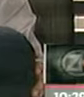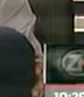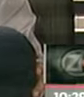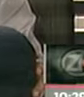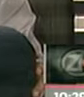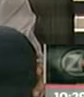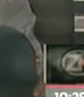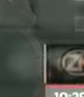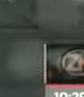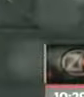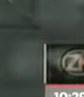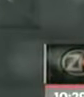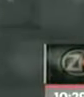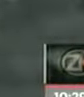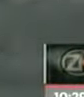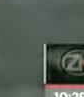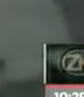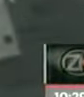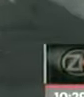regresamos.